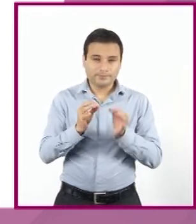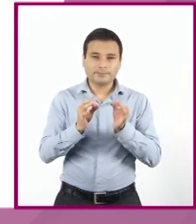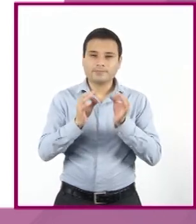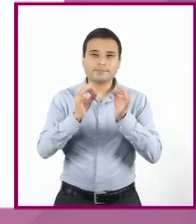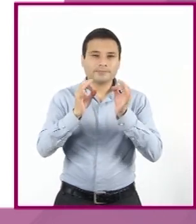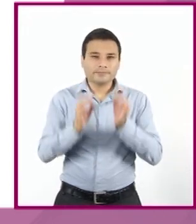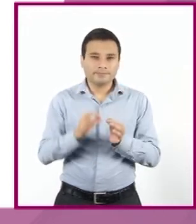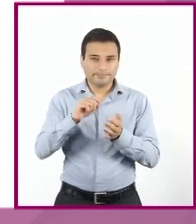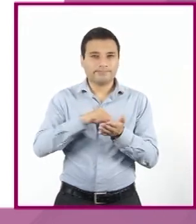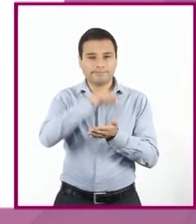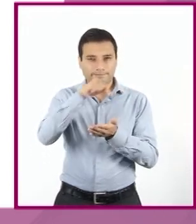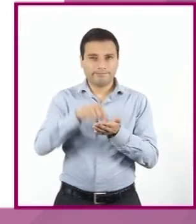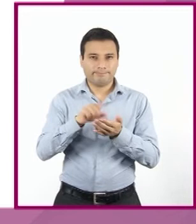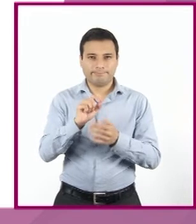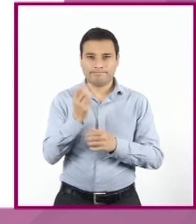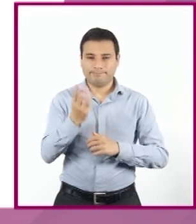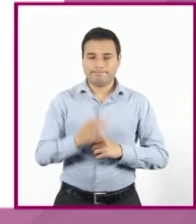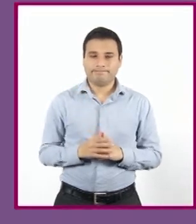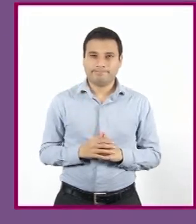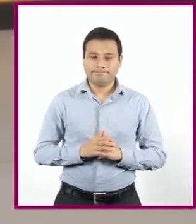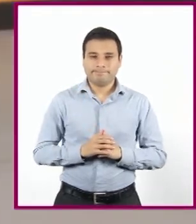posición 23 de la sucesión.